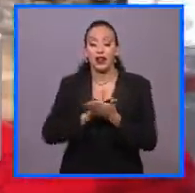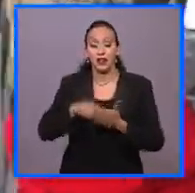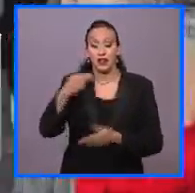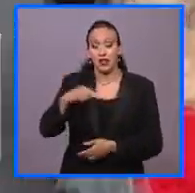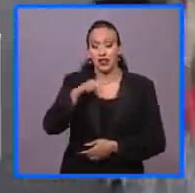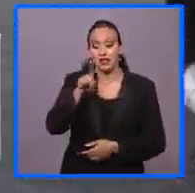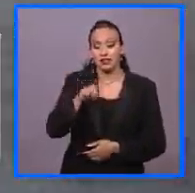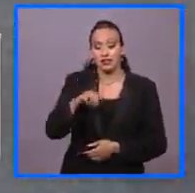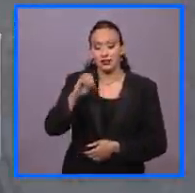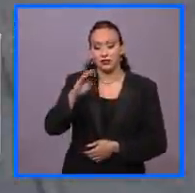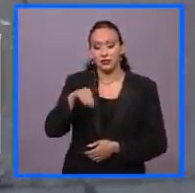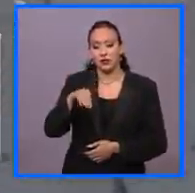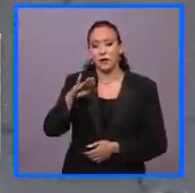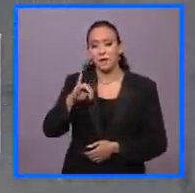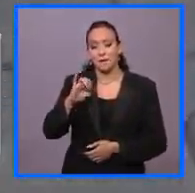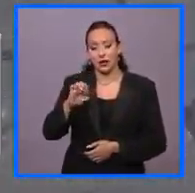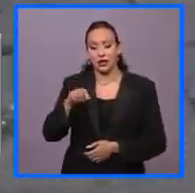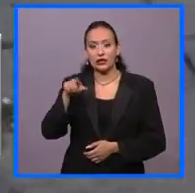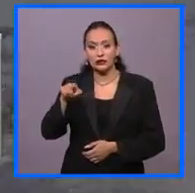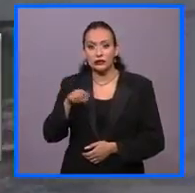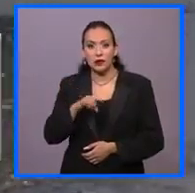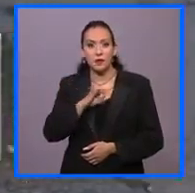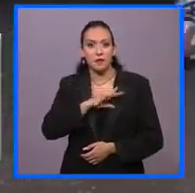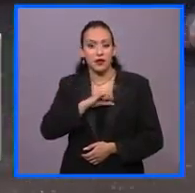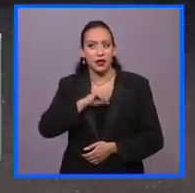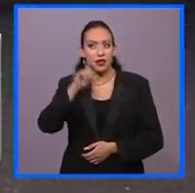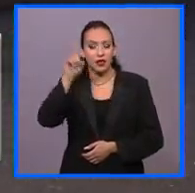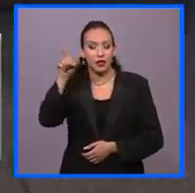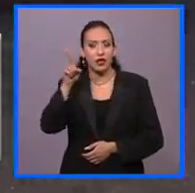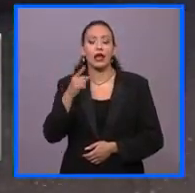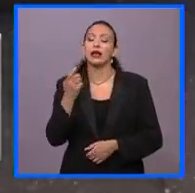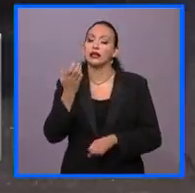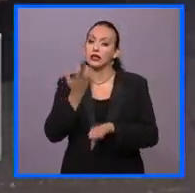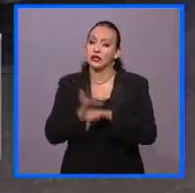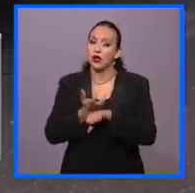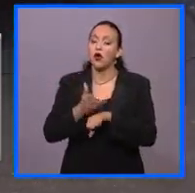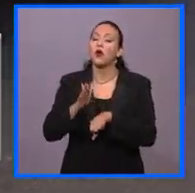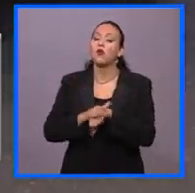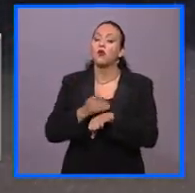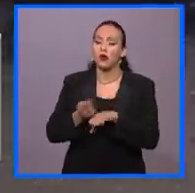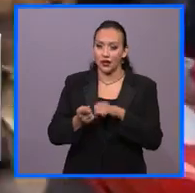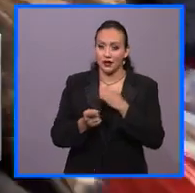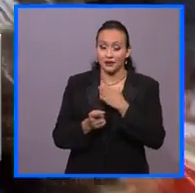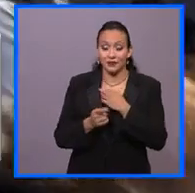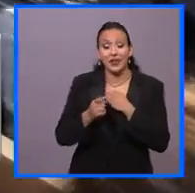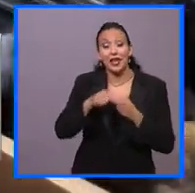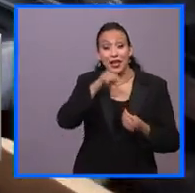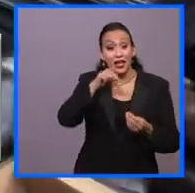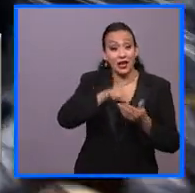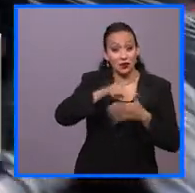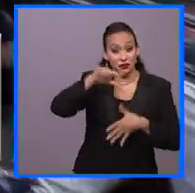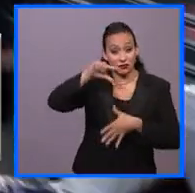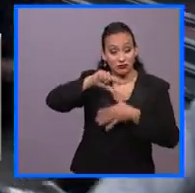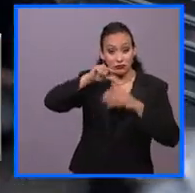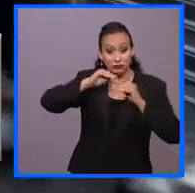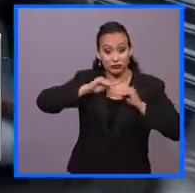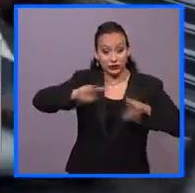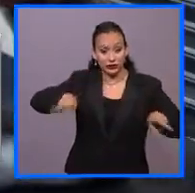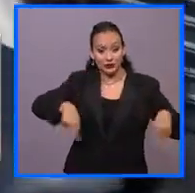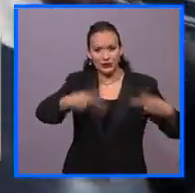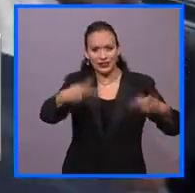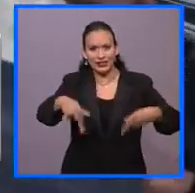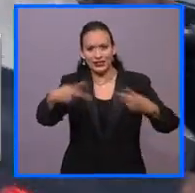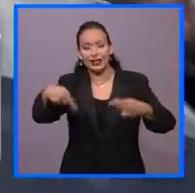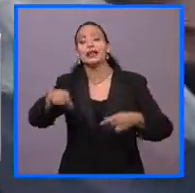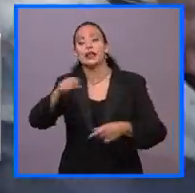zombie, que tiene en alerta a Estados Unidos, se propaga de manera inquietante en naciones de América Latina, incluido